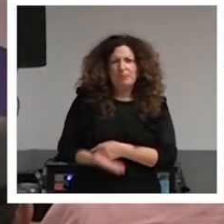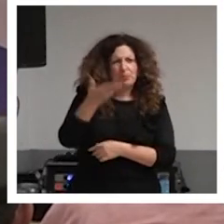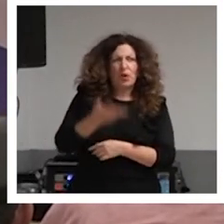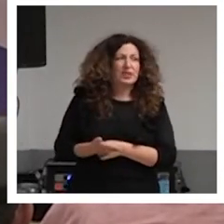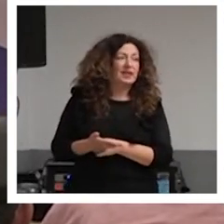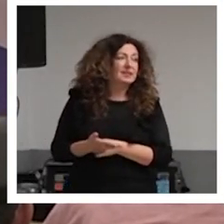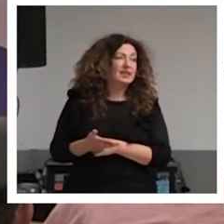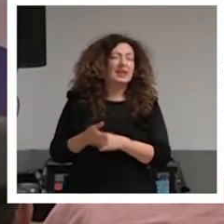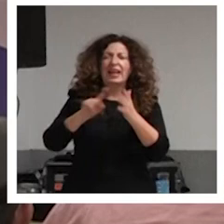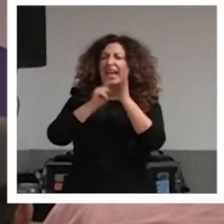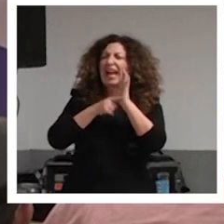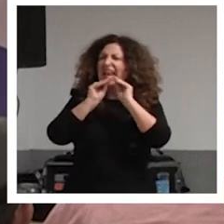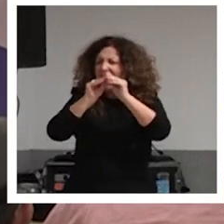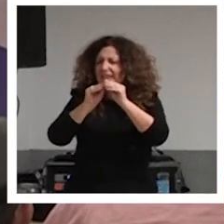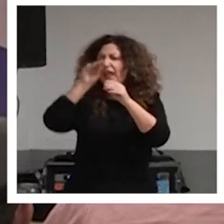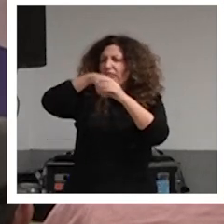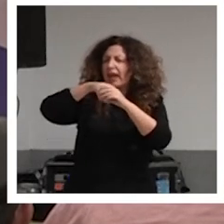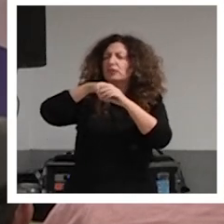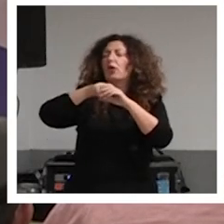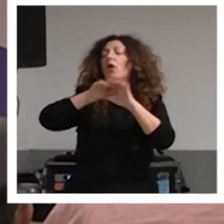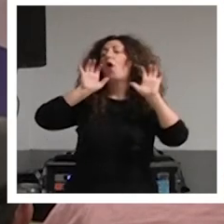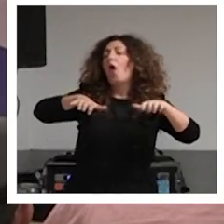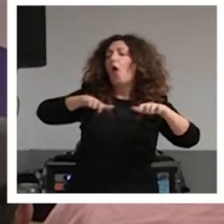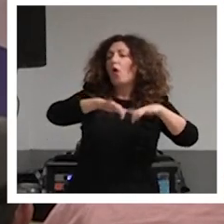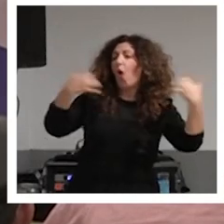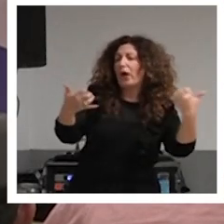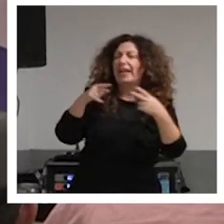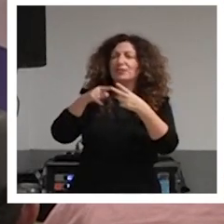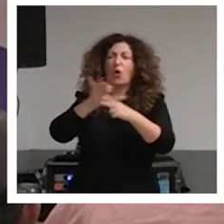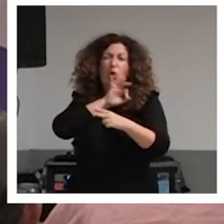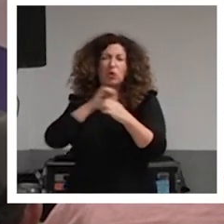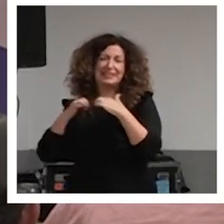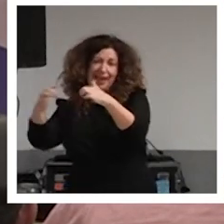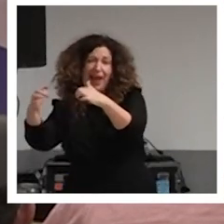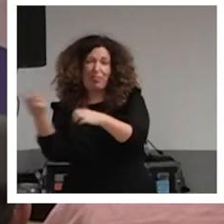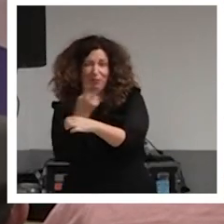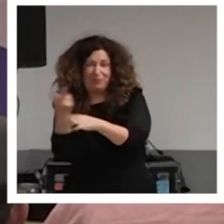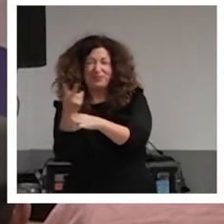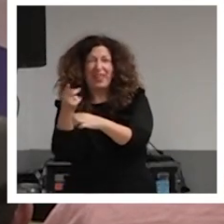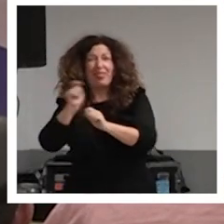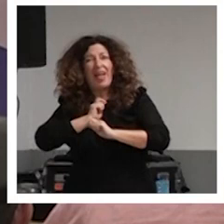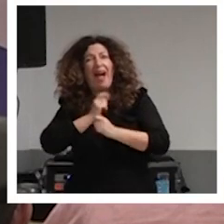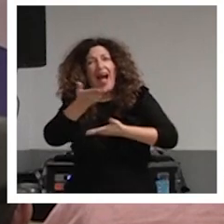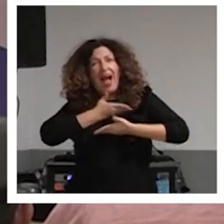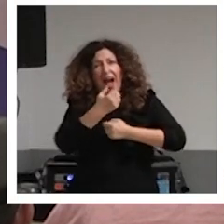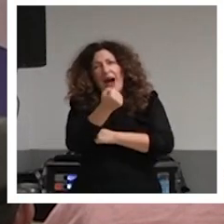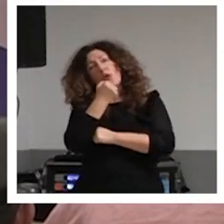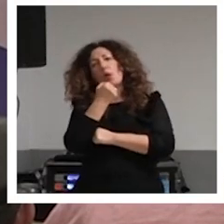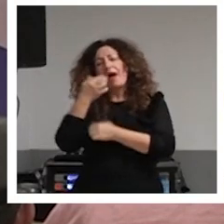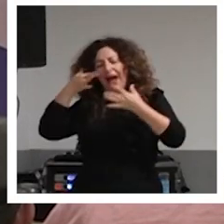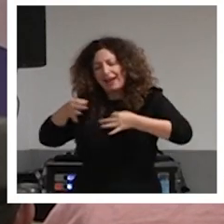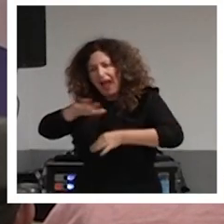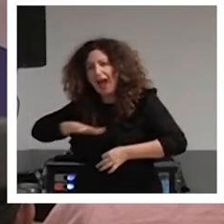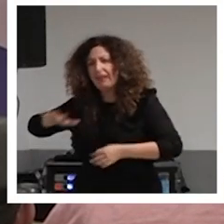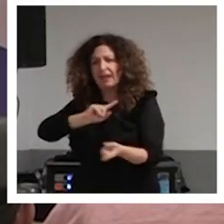la legislación es muy importante lo que pasa en el congreso en el senado son nos dan los paraguas para que después nosotros podamos transformar la transformar la realidad